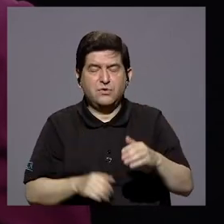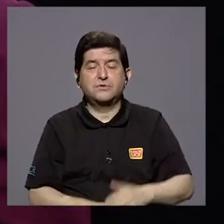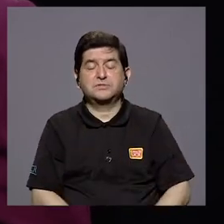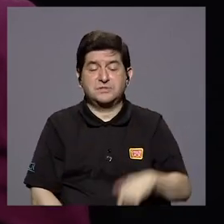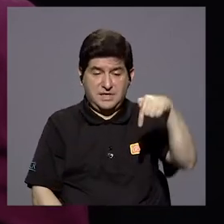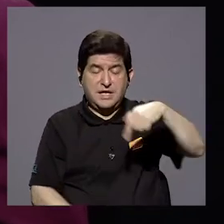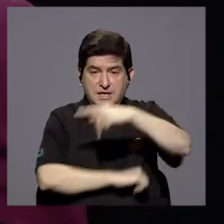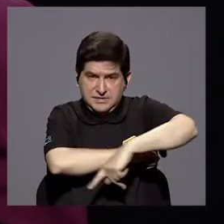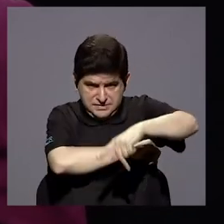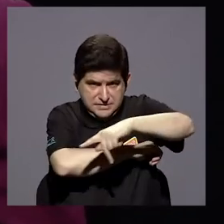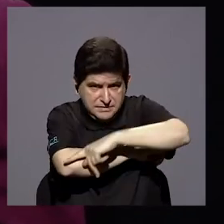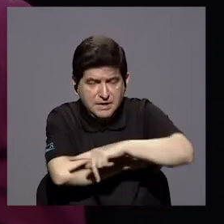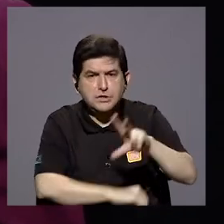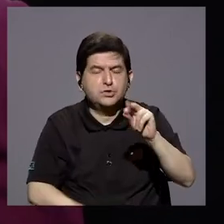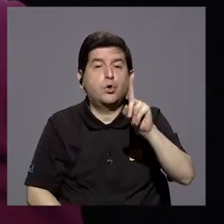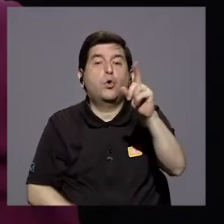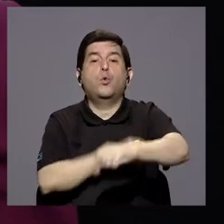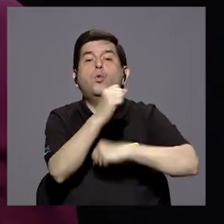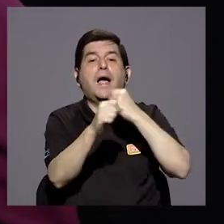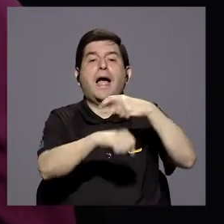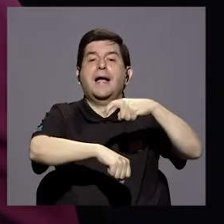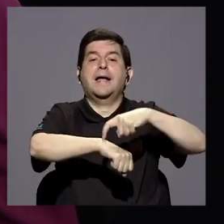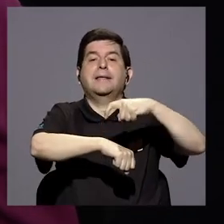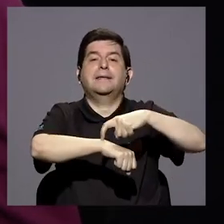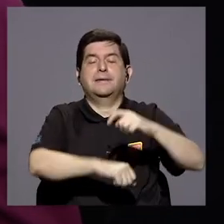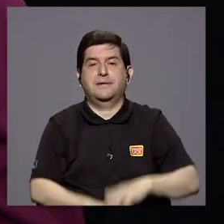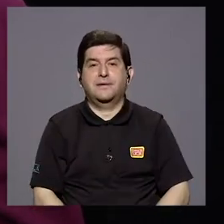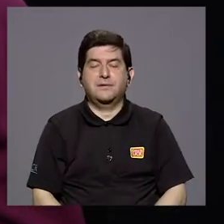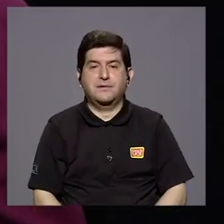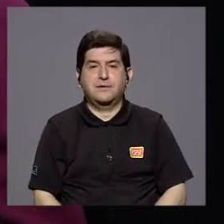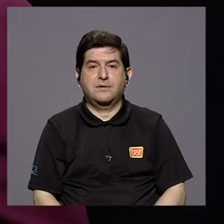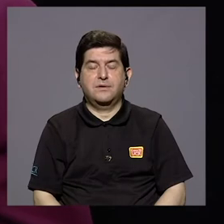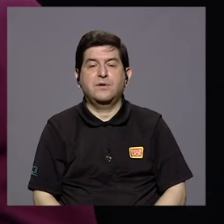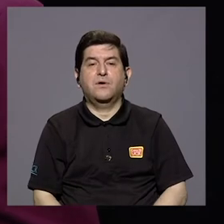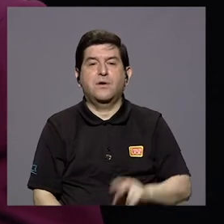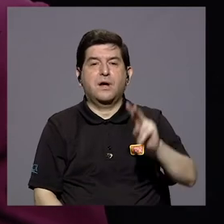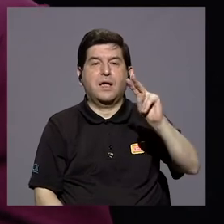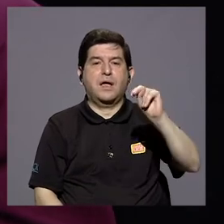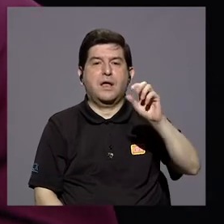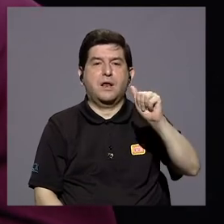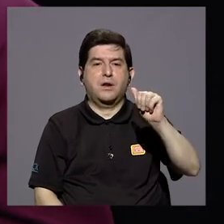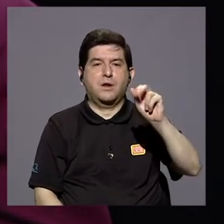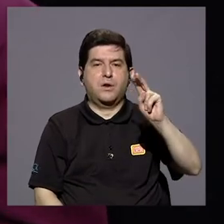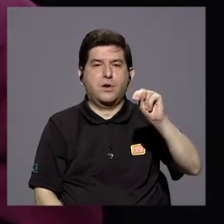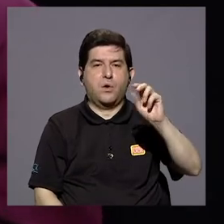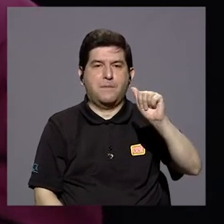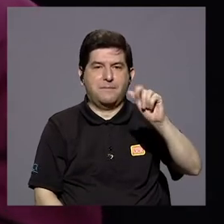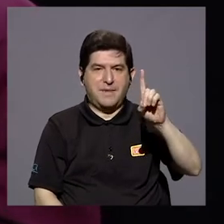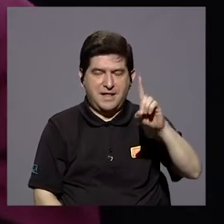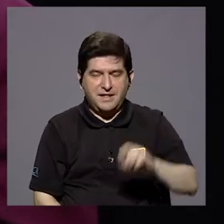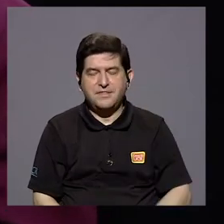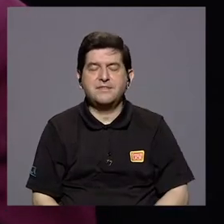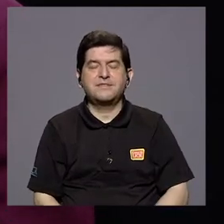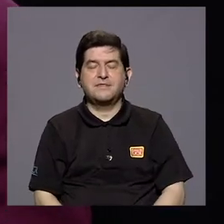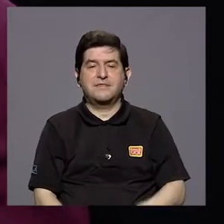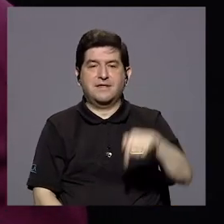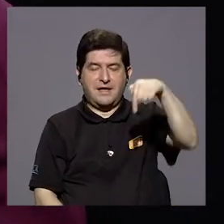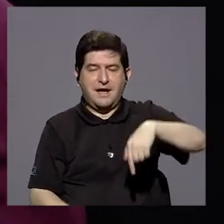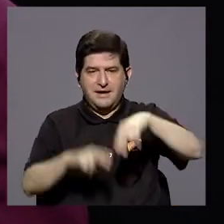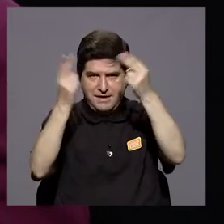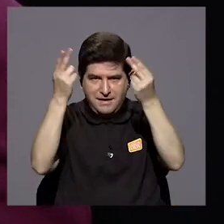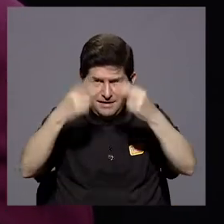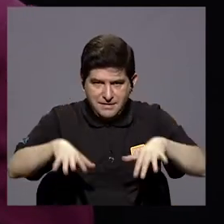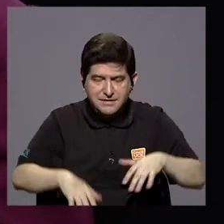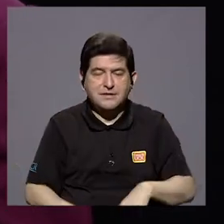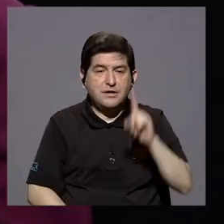Rica, vamos a darle un año para que el nómada digital pueda tener una estadía en el país